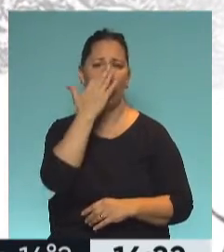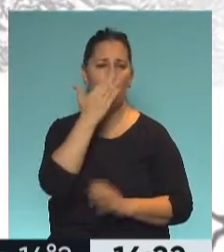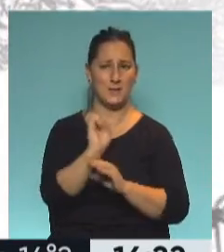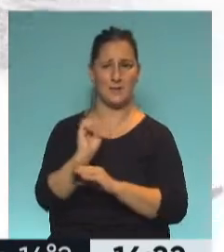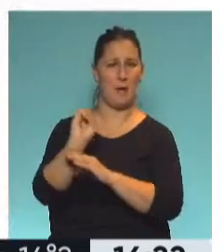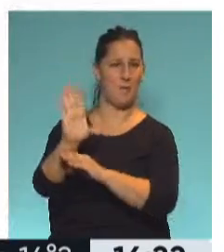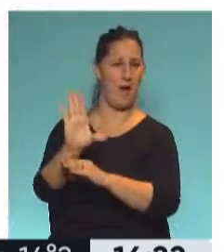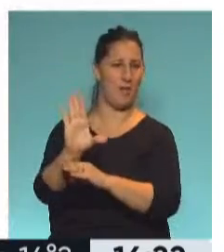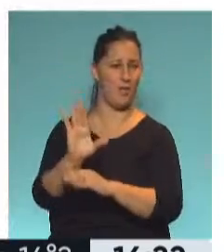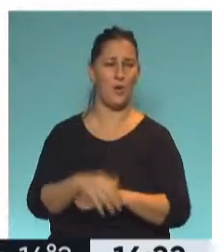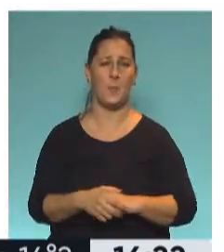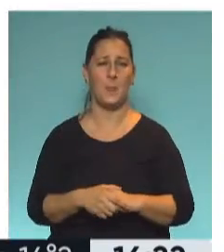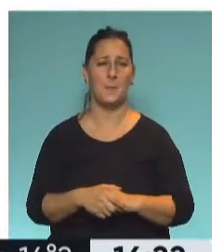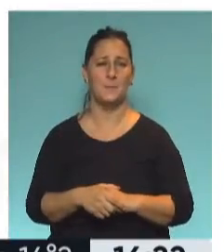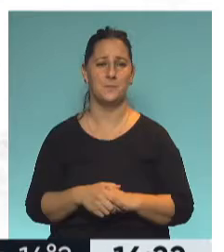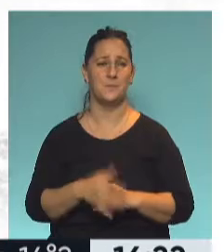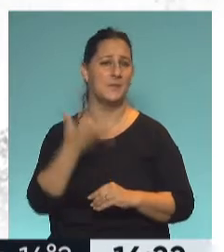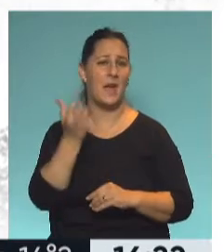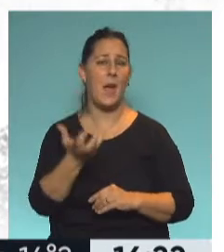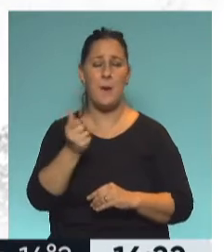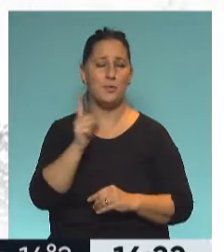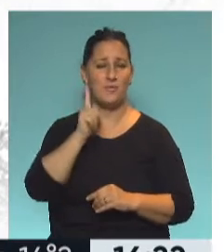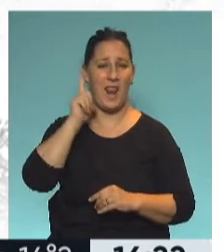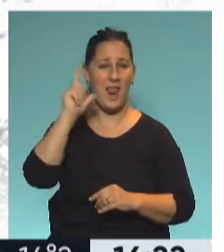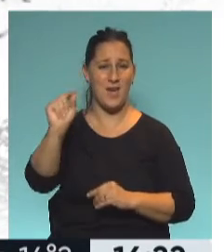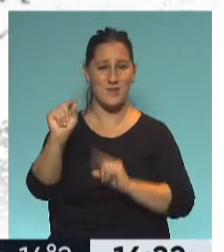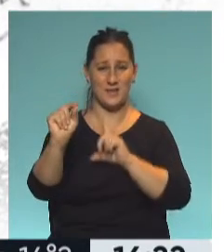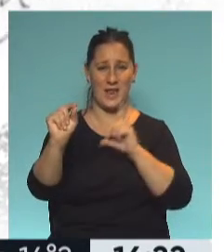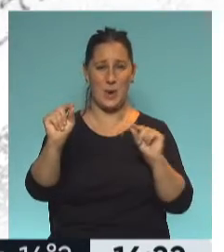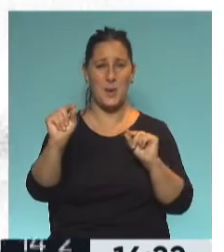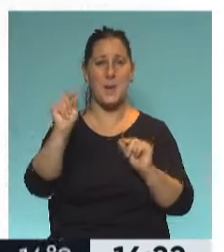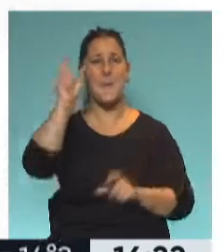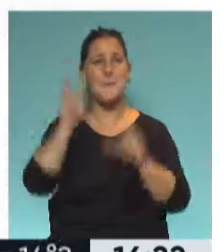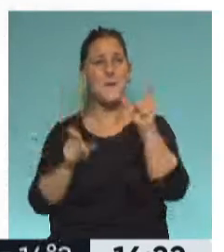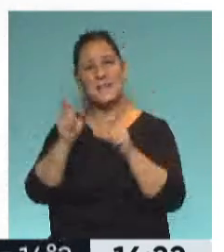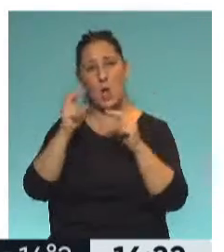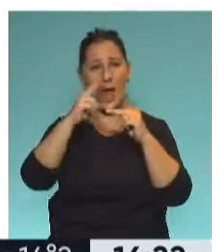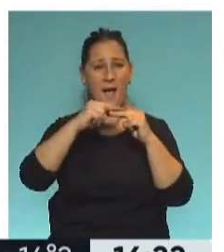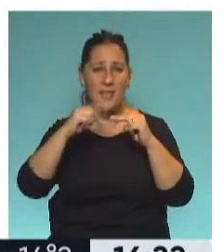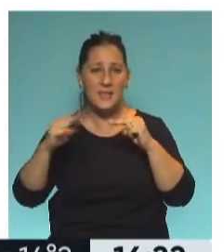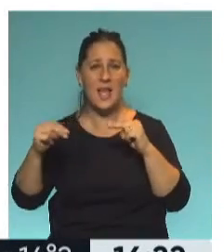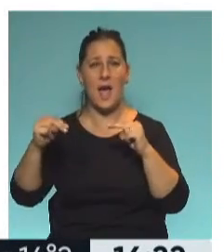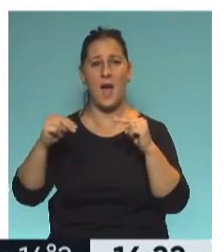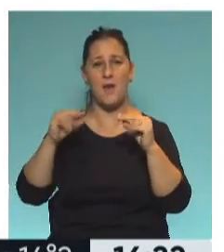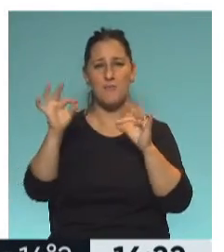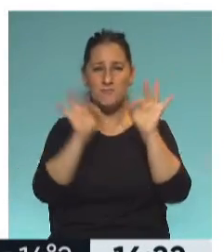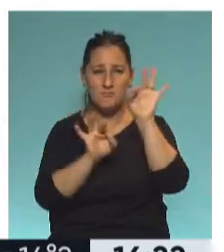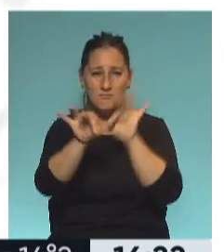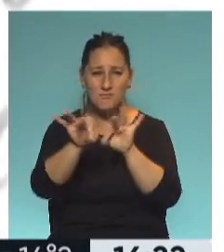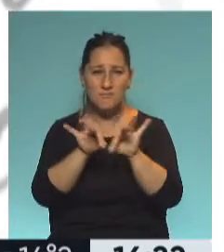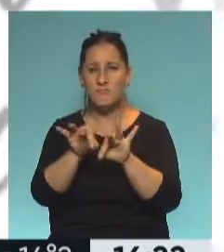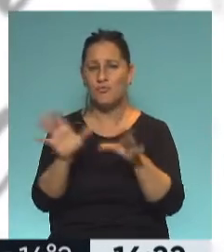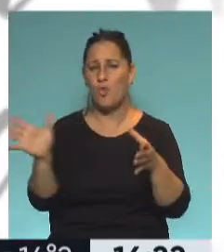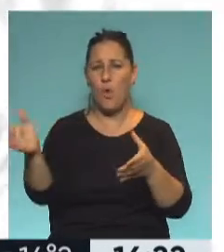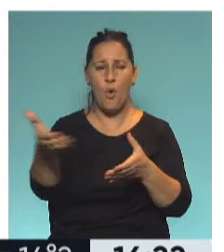Así que nos grabamos a distancia y después, bueno, las personas que editaron y mezclaron la canción juntaron todo